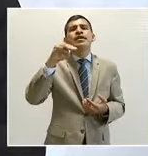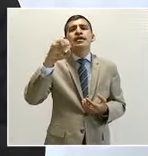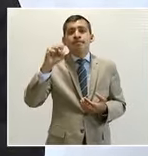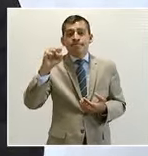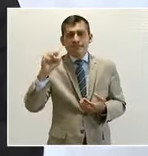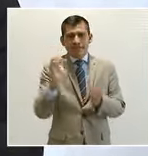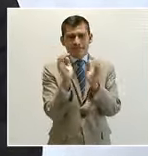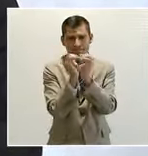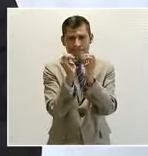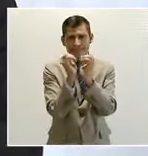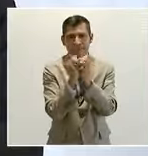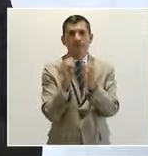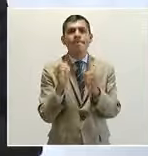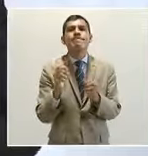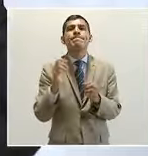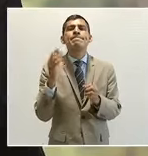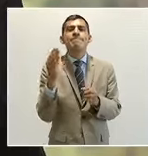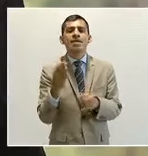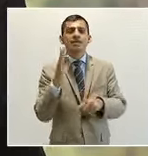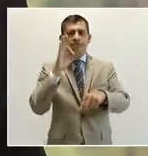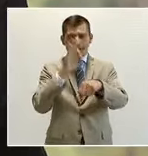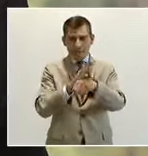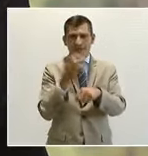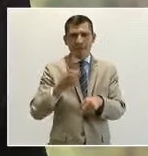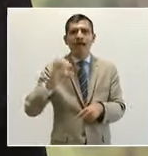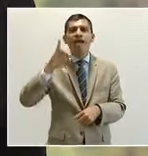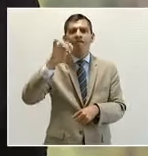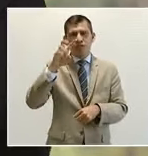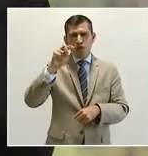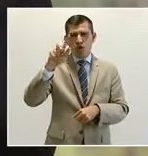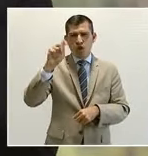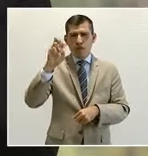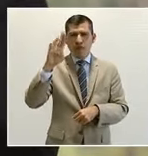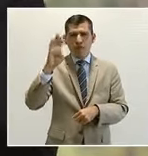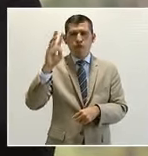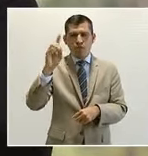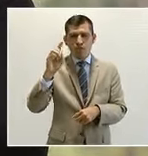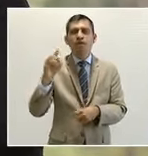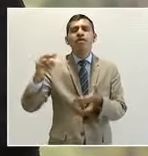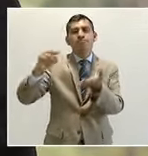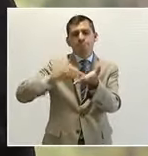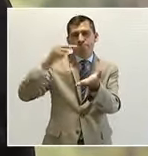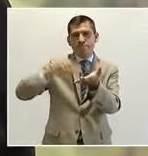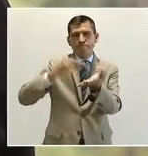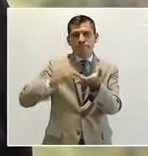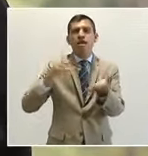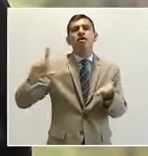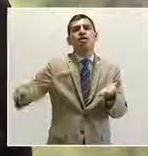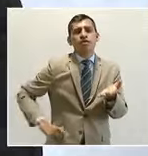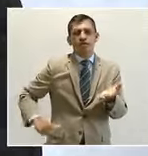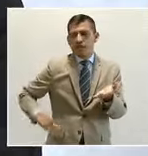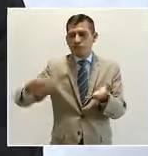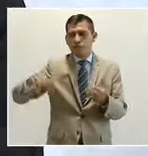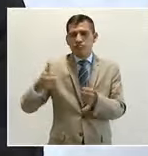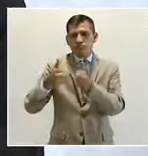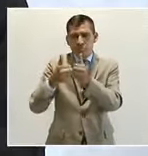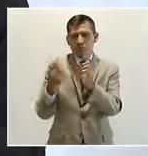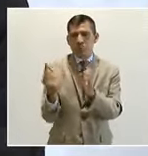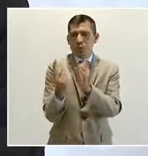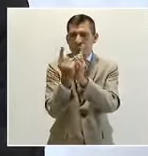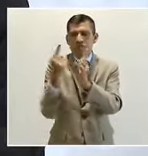bienestar Zoé Robledo va a firmar un acuerdo con el gobernador se va a ver dónde